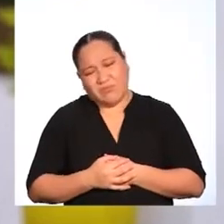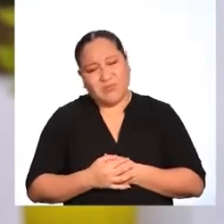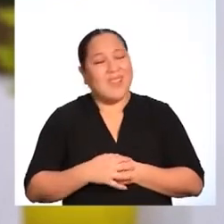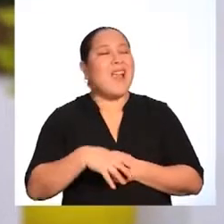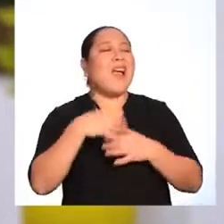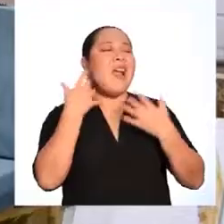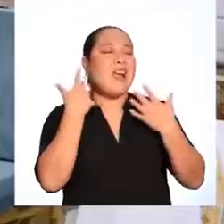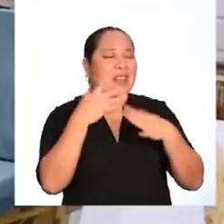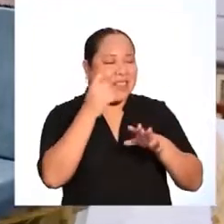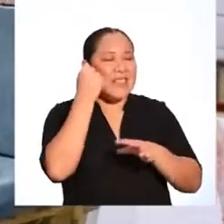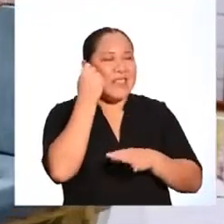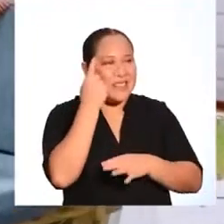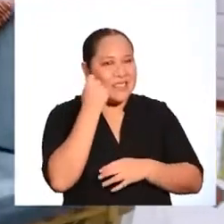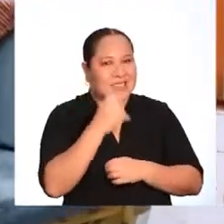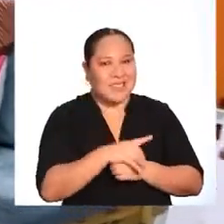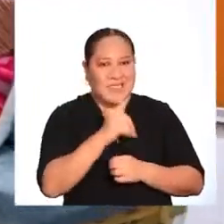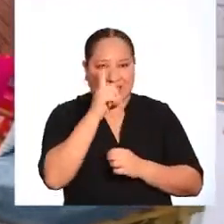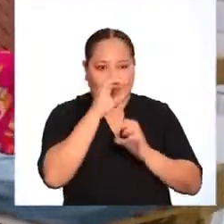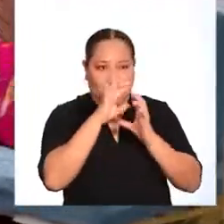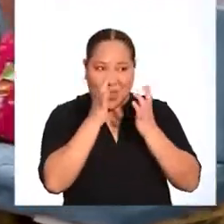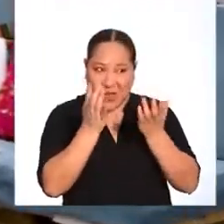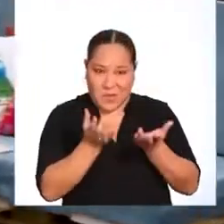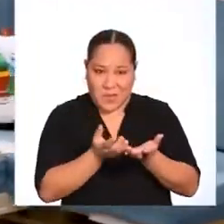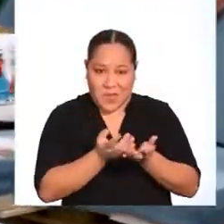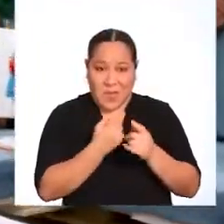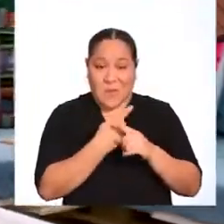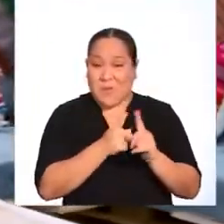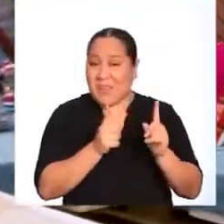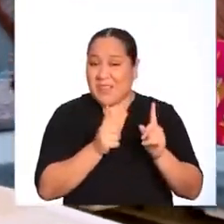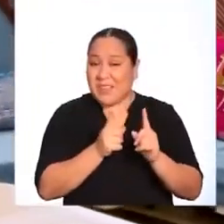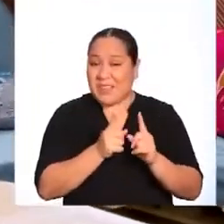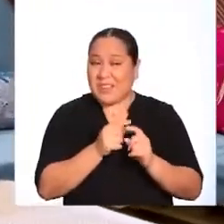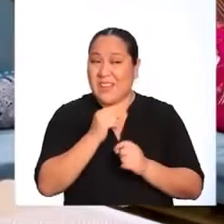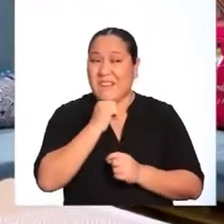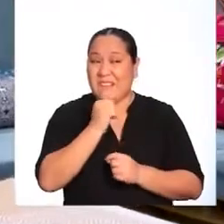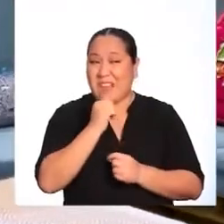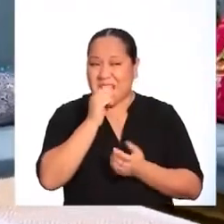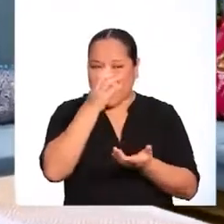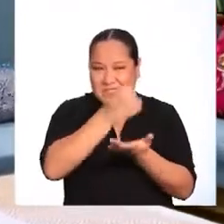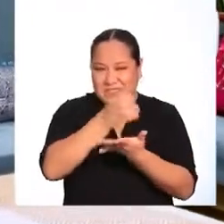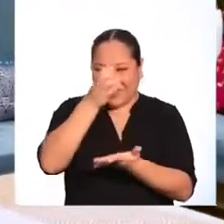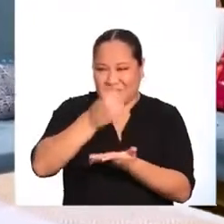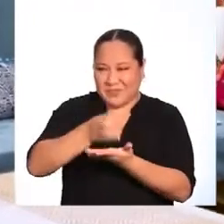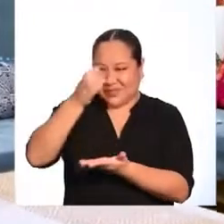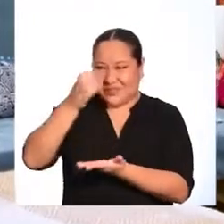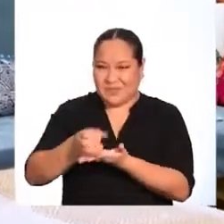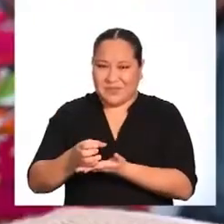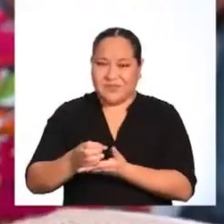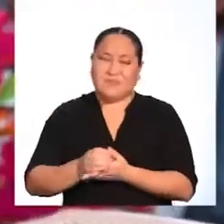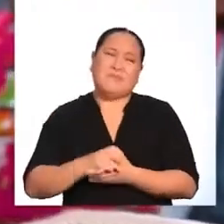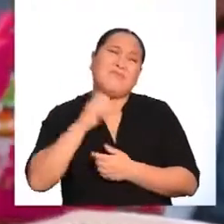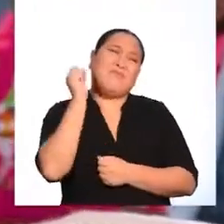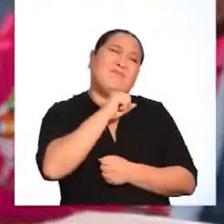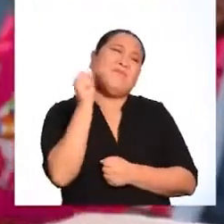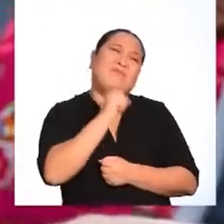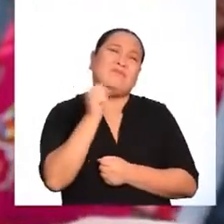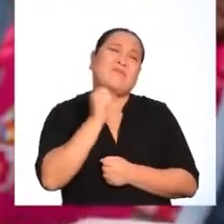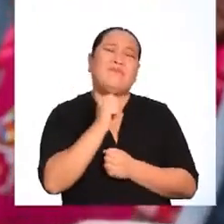ya entiendo tienes una pelota pero te faltan las botellas